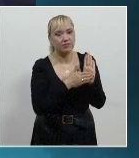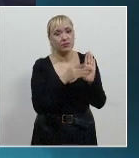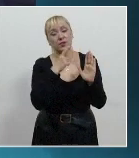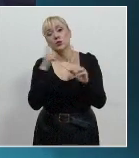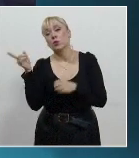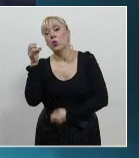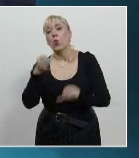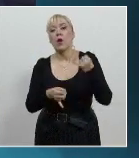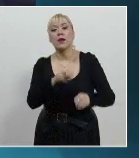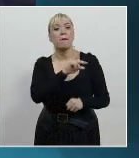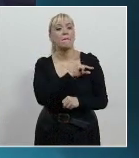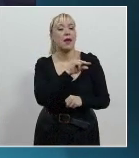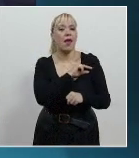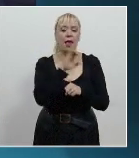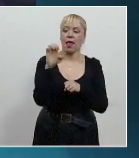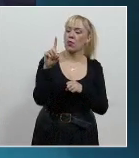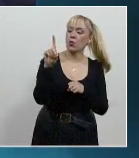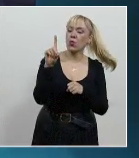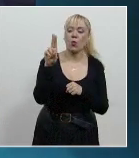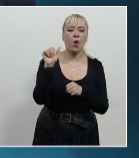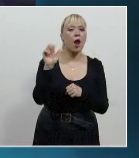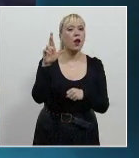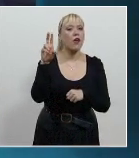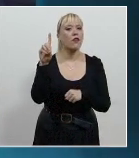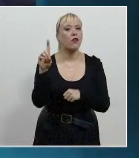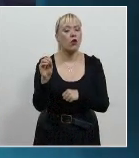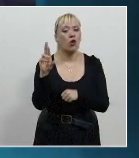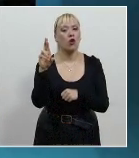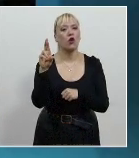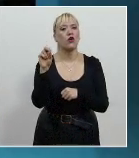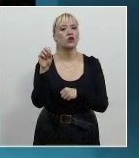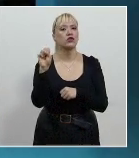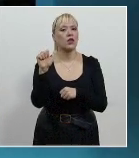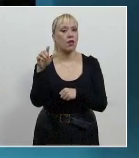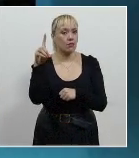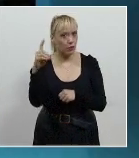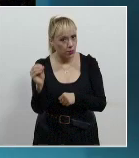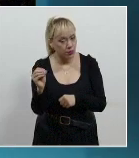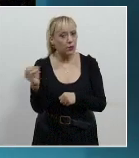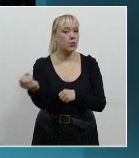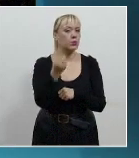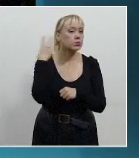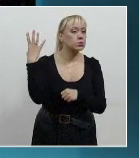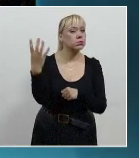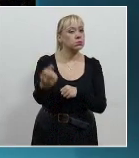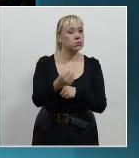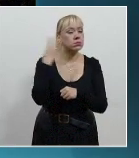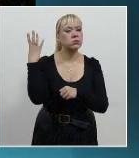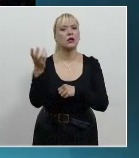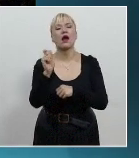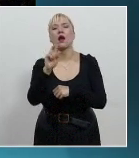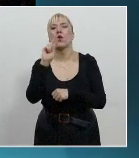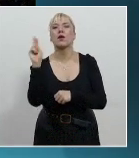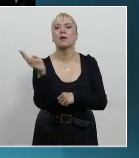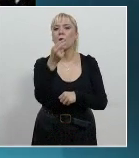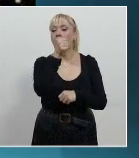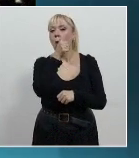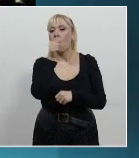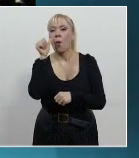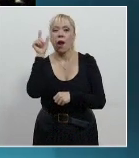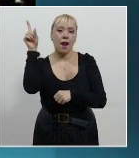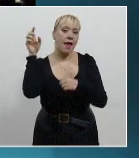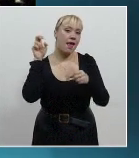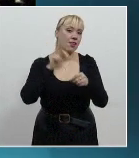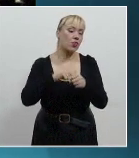juez de distrito, Eduardo Alberto Osorio Rosado, durante la conferencia que impartió en la Universidad Juárez del Estado